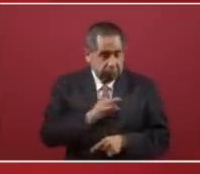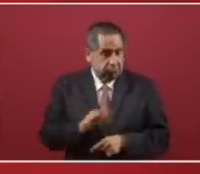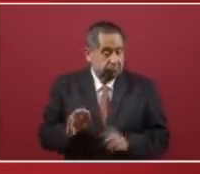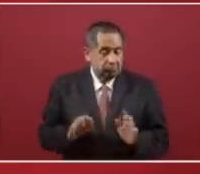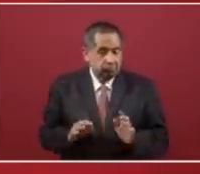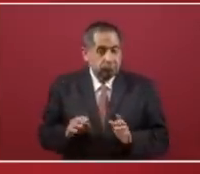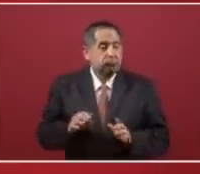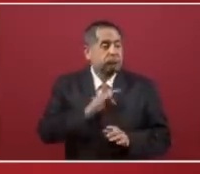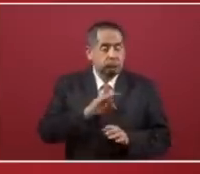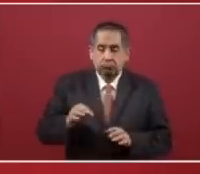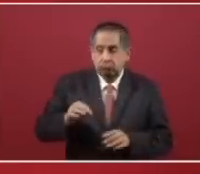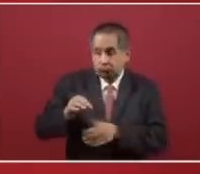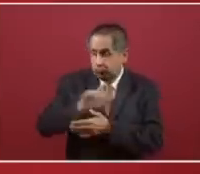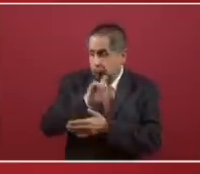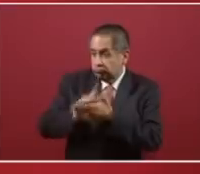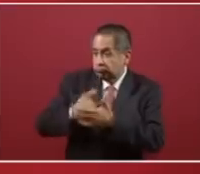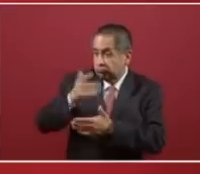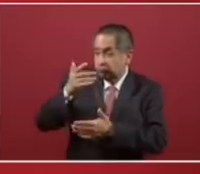juzgado